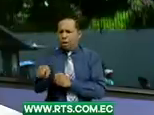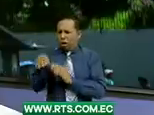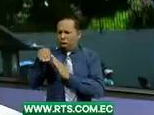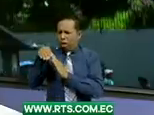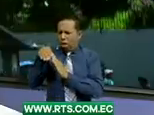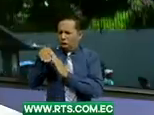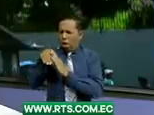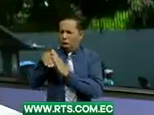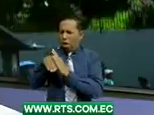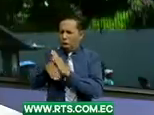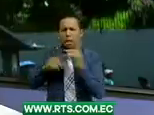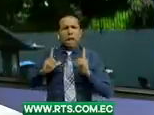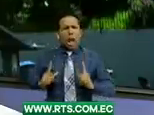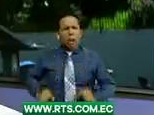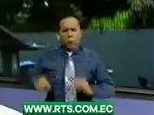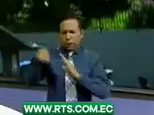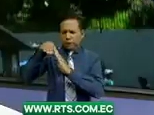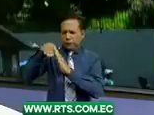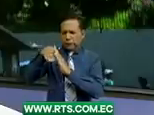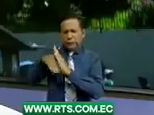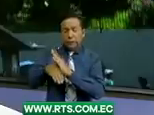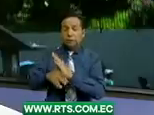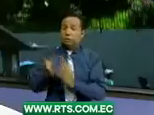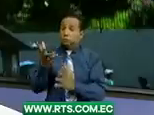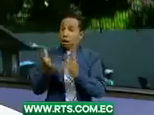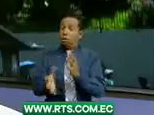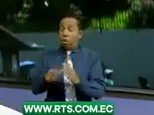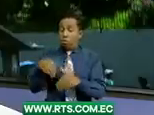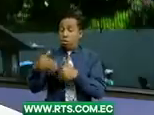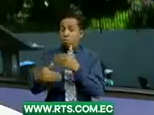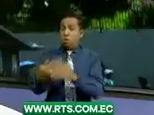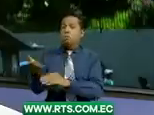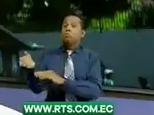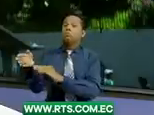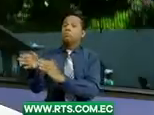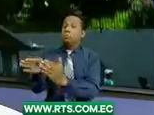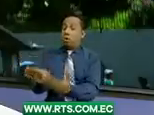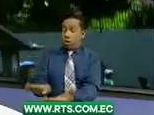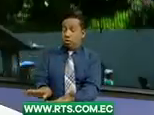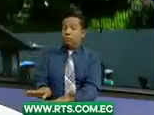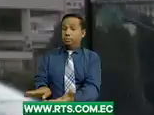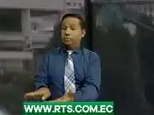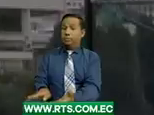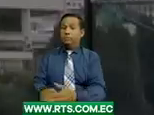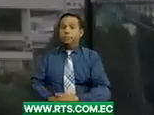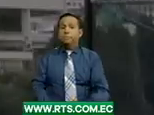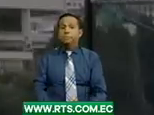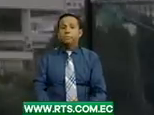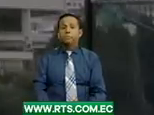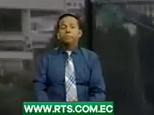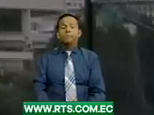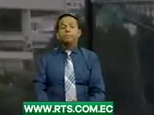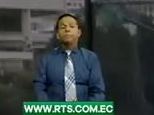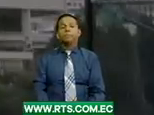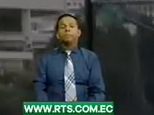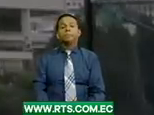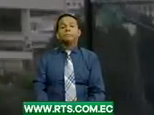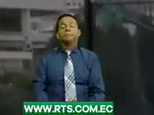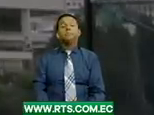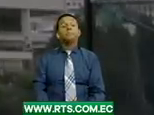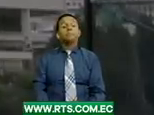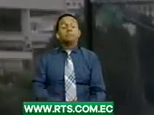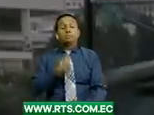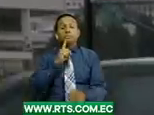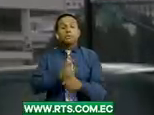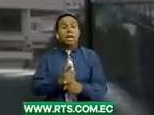las autoridades. Se esperan los resultados definitivos en las próximas horas. En medio de la expectativa sobre